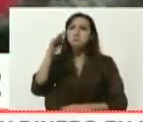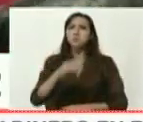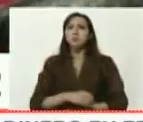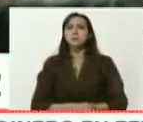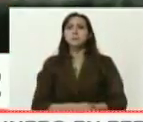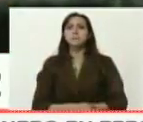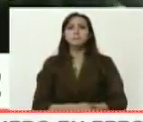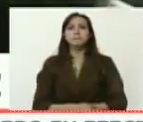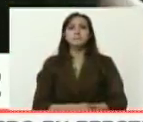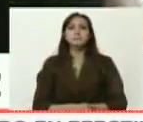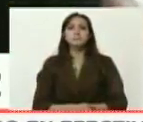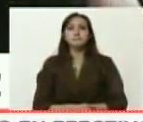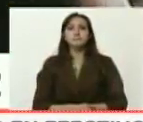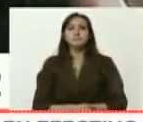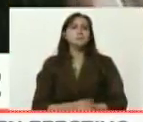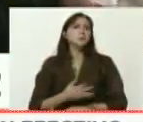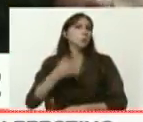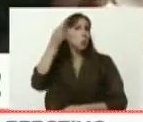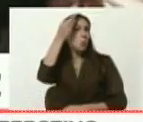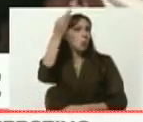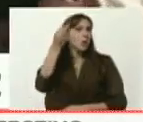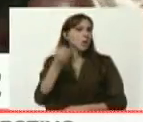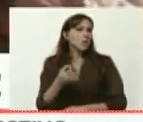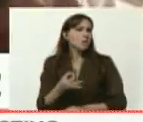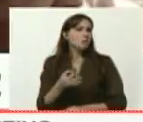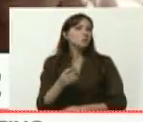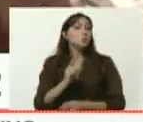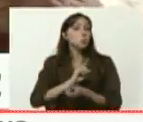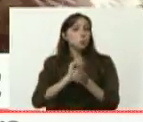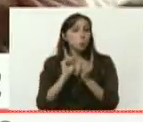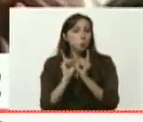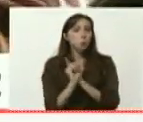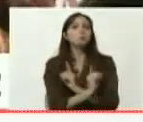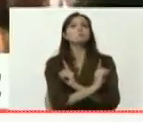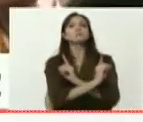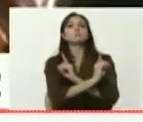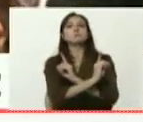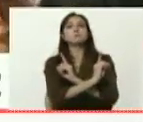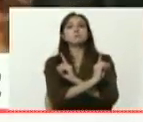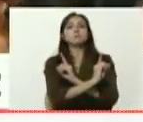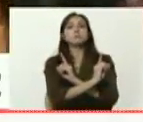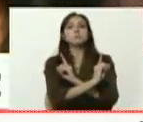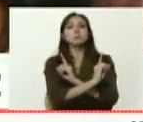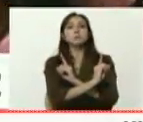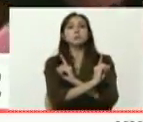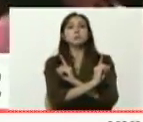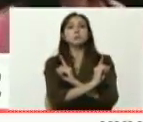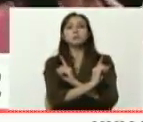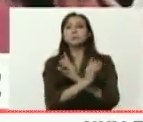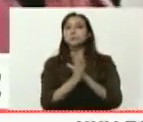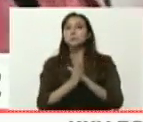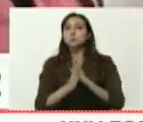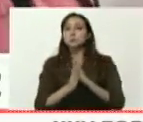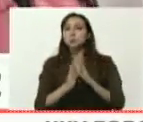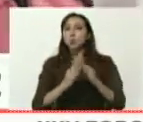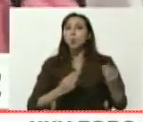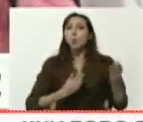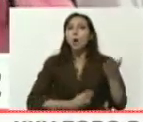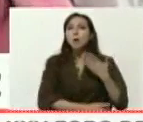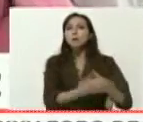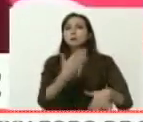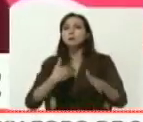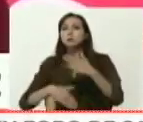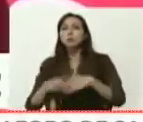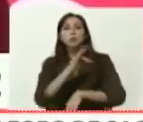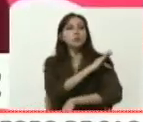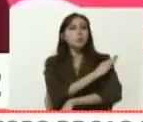cuesta, yo creo que habrá cambiado sustancialmente la correlación de fuerzas en el